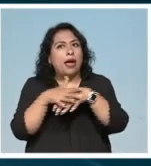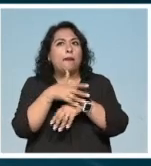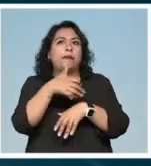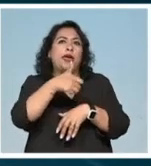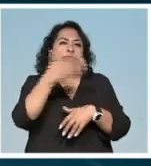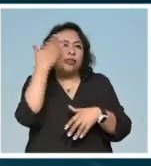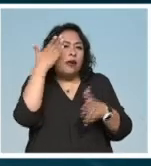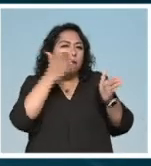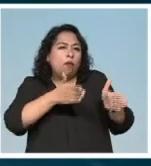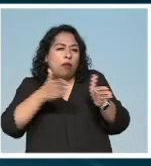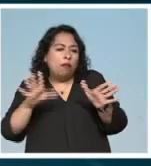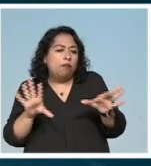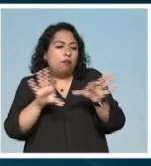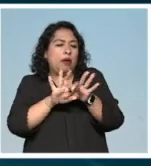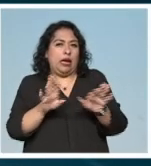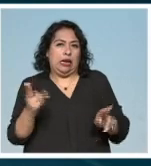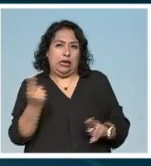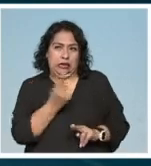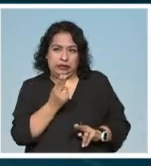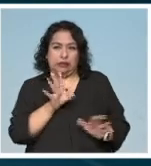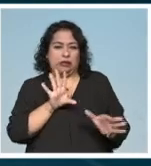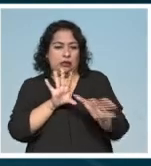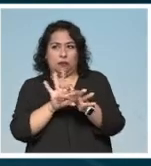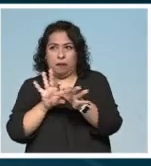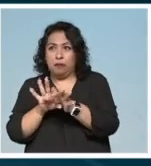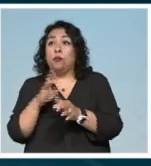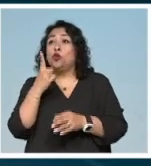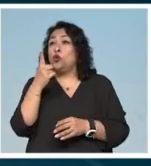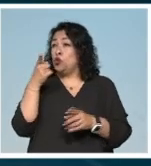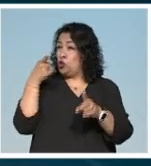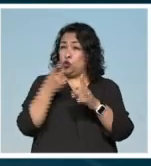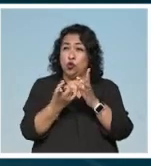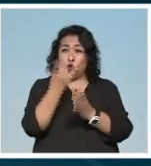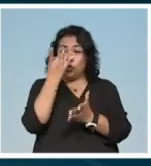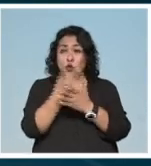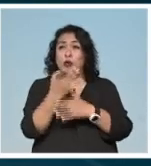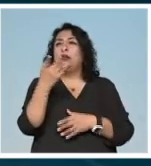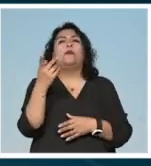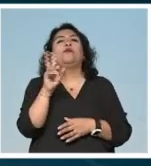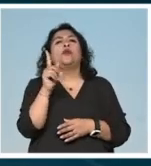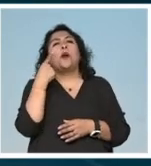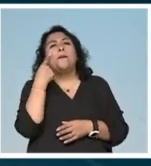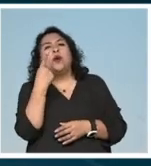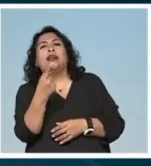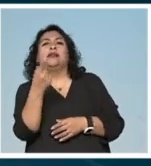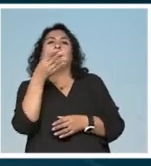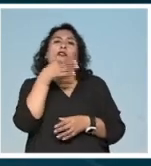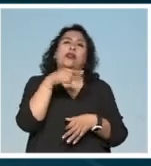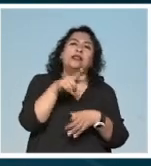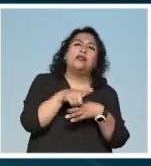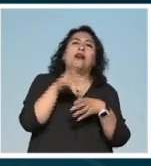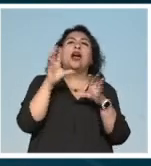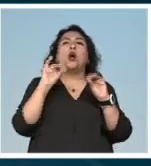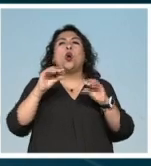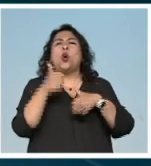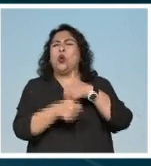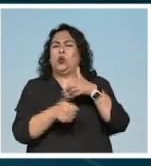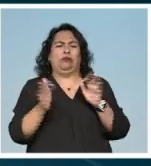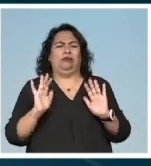cada época. Se trata de un evento único en su género, pues no es una muestra, un festival o un